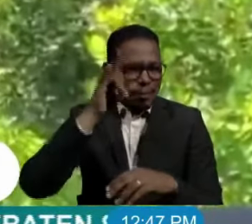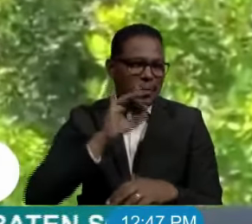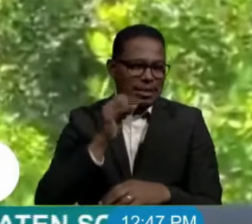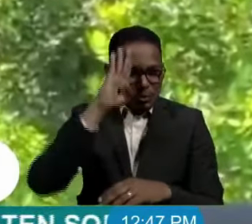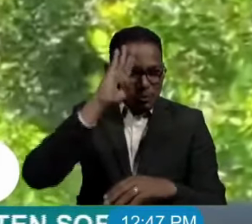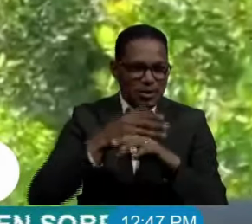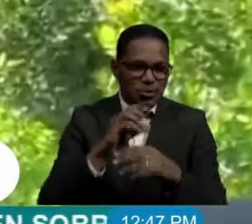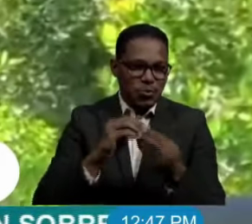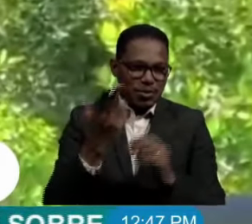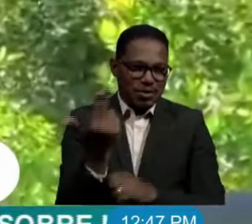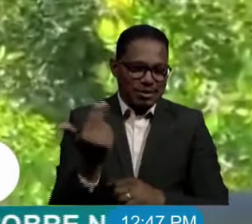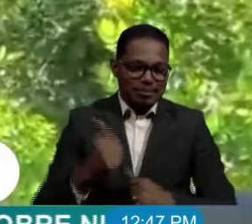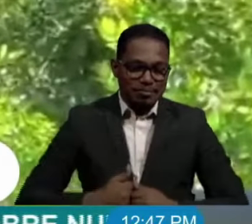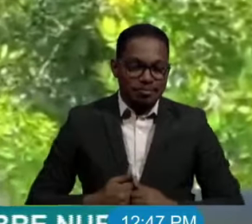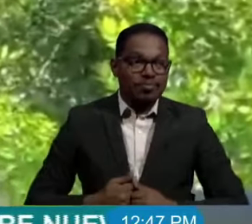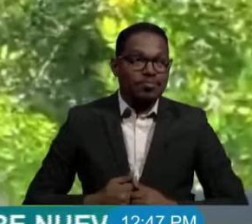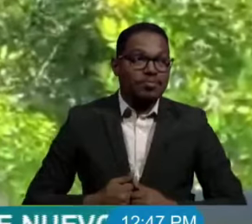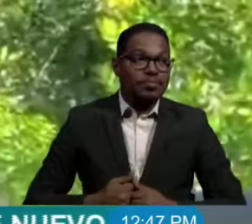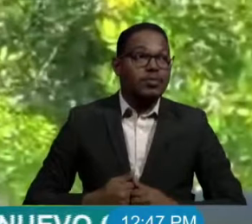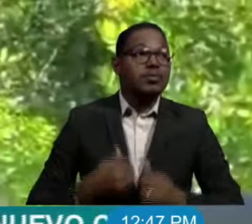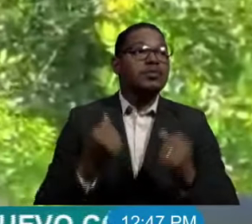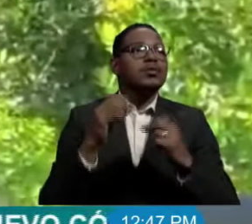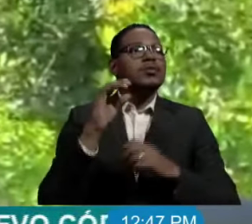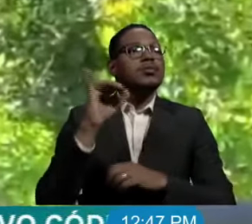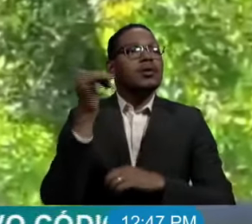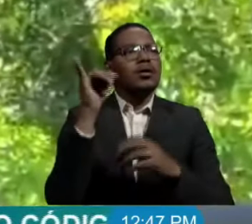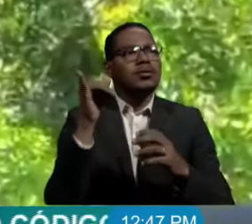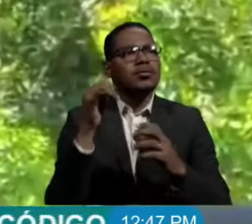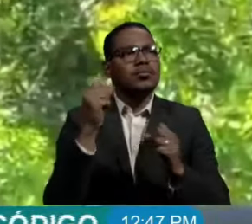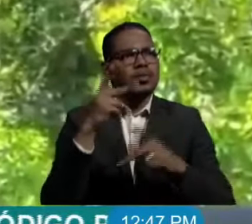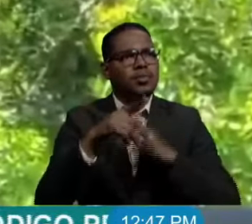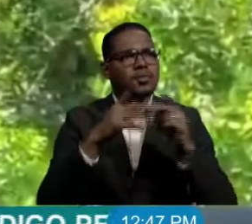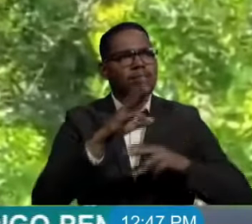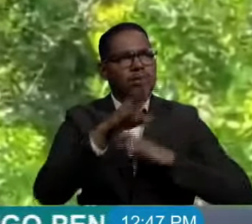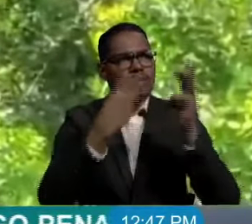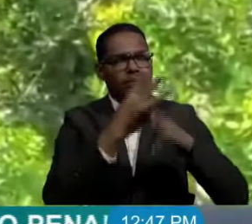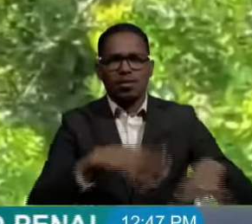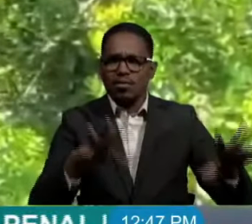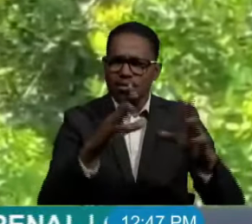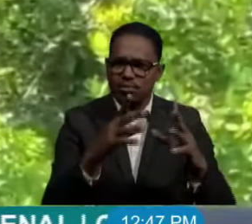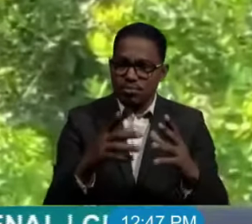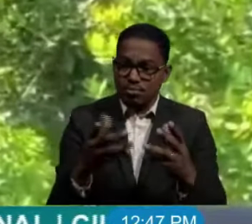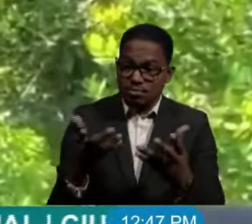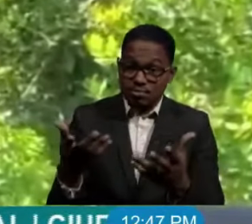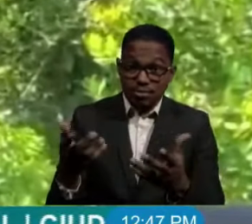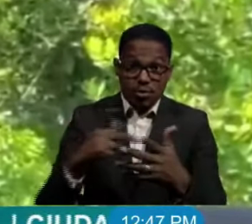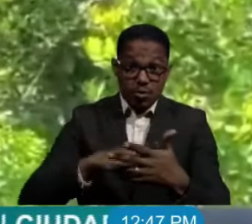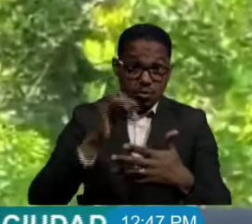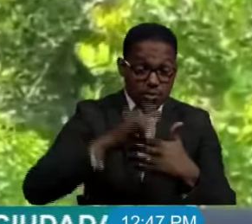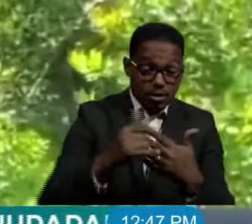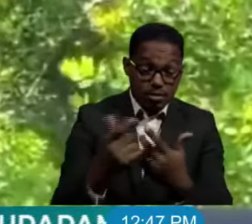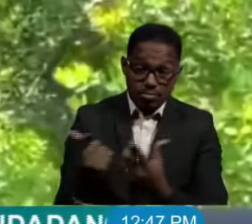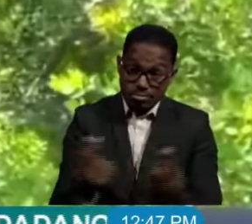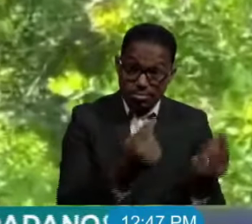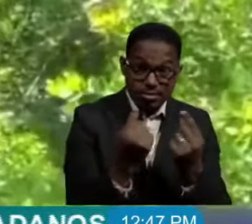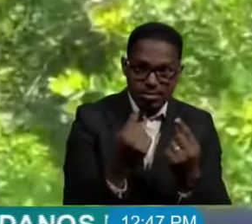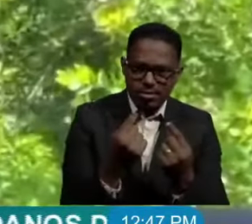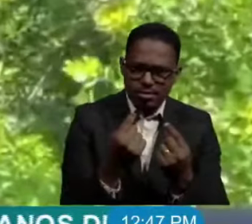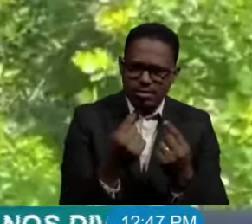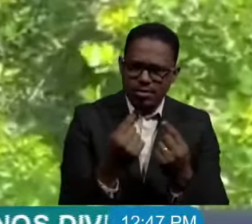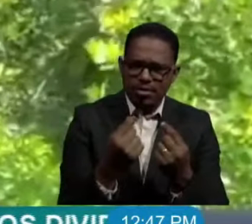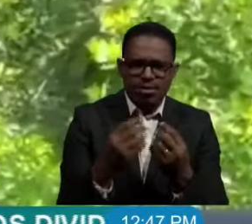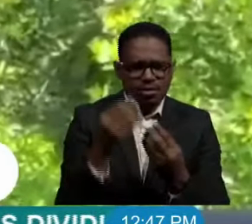deseo de muchas personas en el mundo. Y estoy seguro que con estos proyectos le está llegando